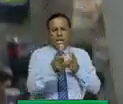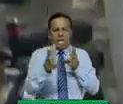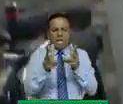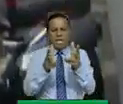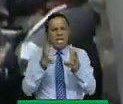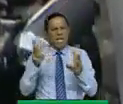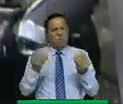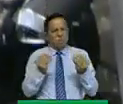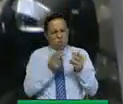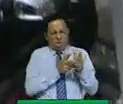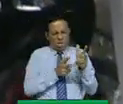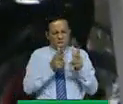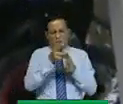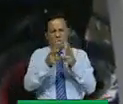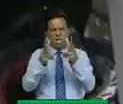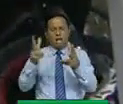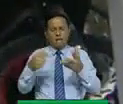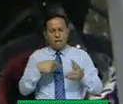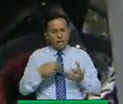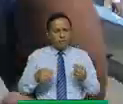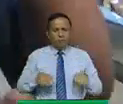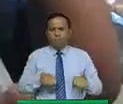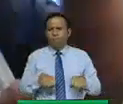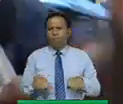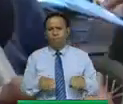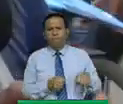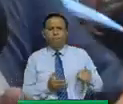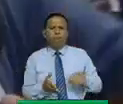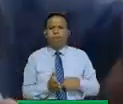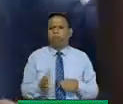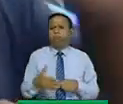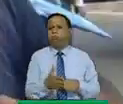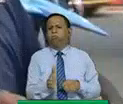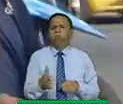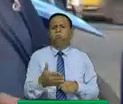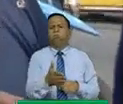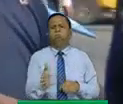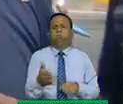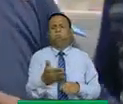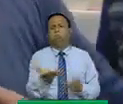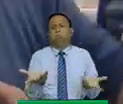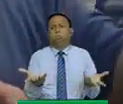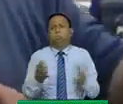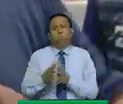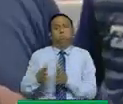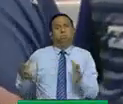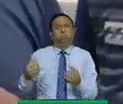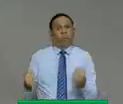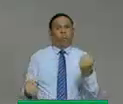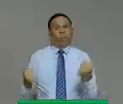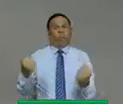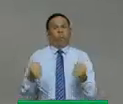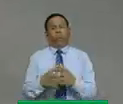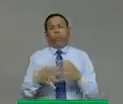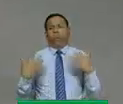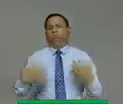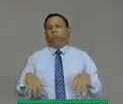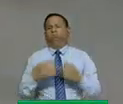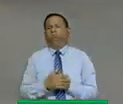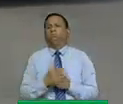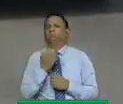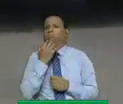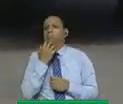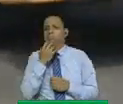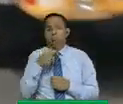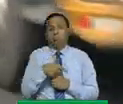al vehículo como comenzaron a correr, claro, yo me abría a mi izquierda y el mamú siguió de su carril nomás, nunca en el momento el mamú se abrió ni nada. Se cree que con la intención de avanzar